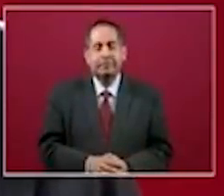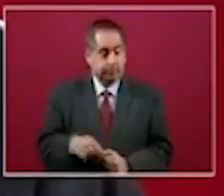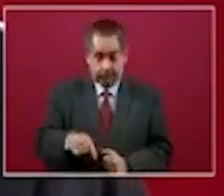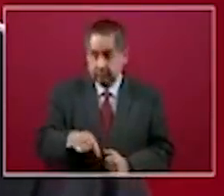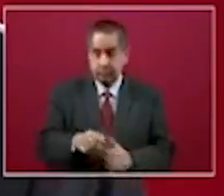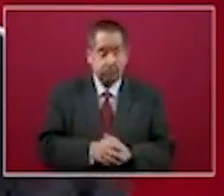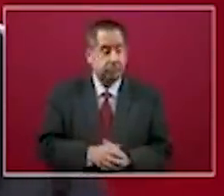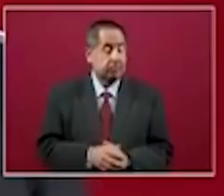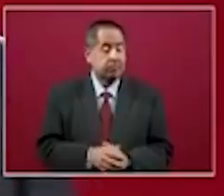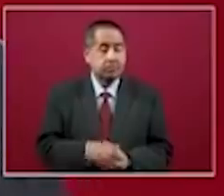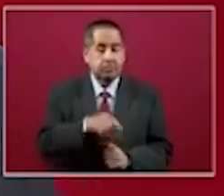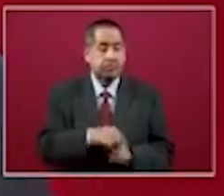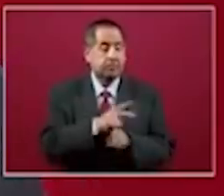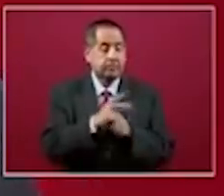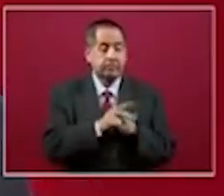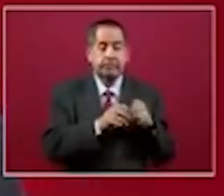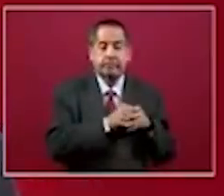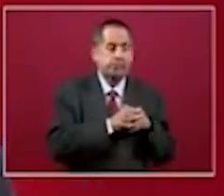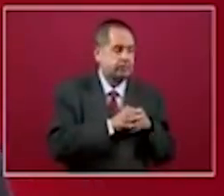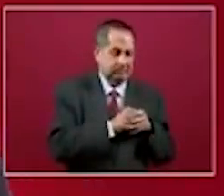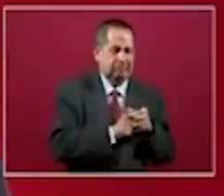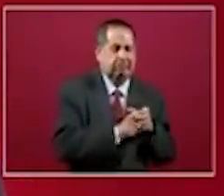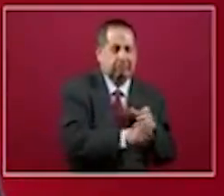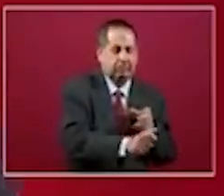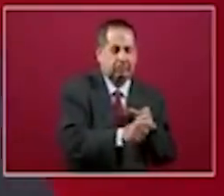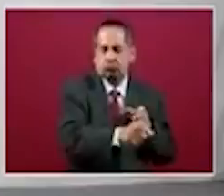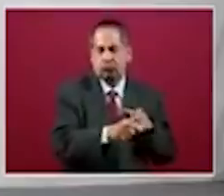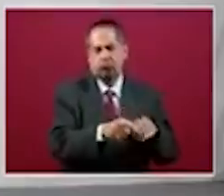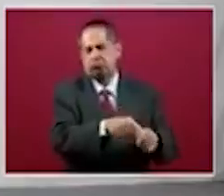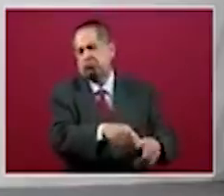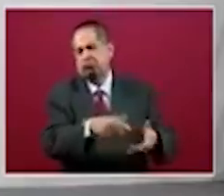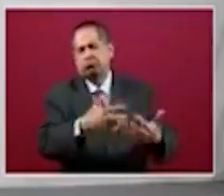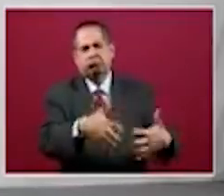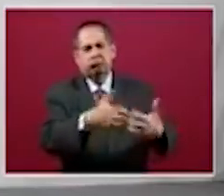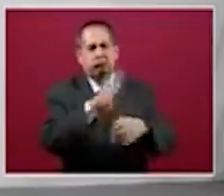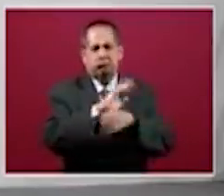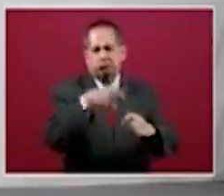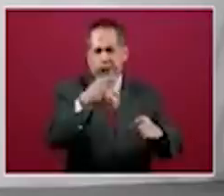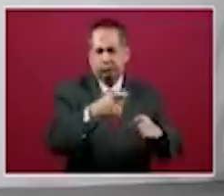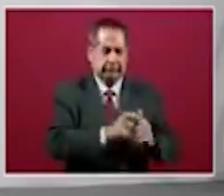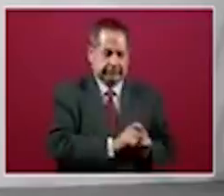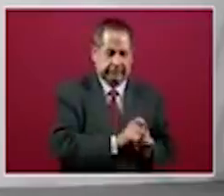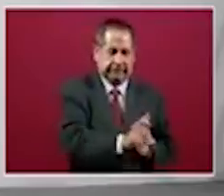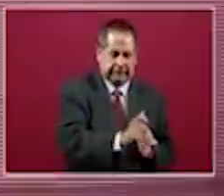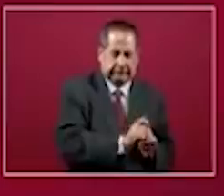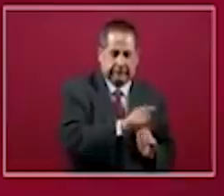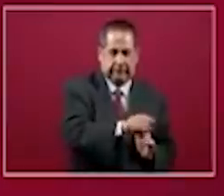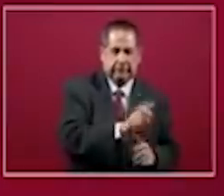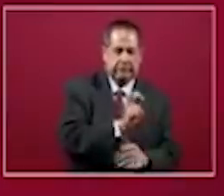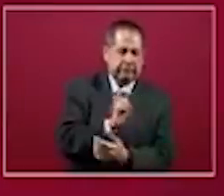Aquí, del país, se pagó a una empresa para